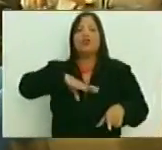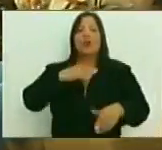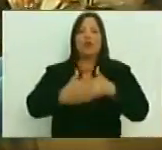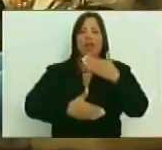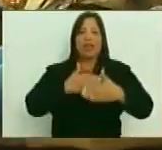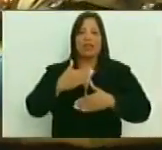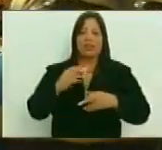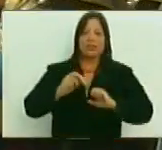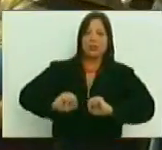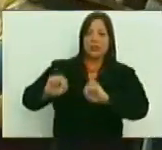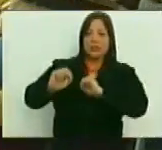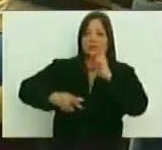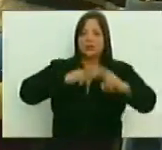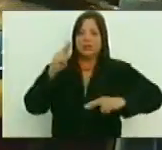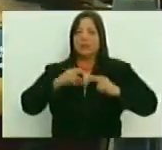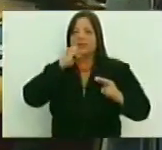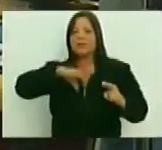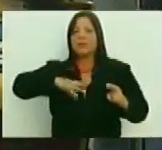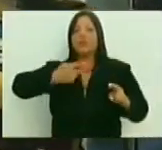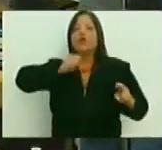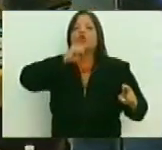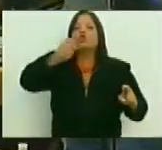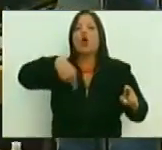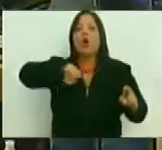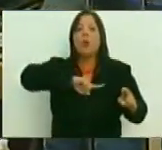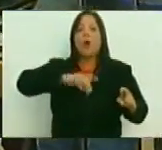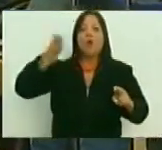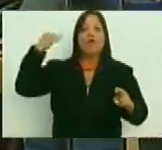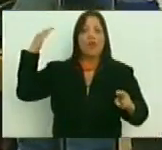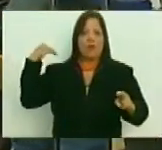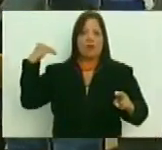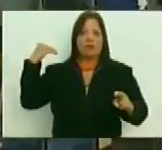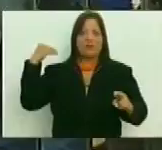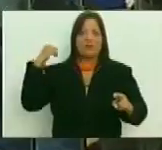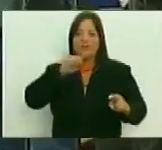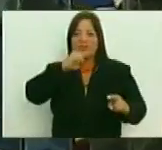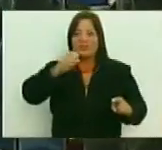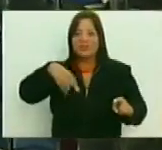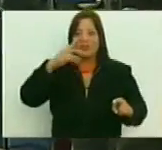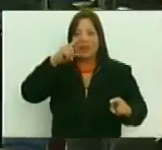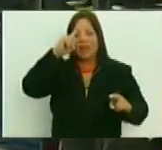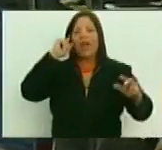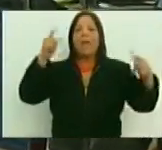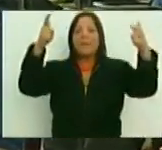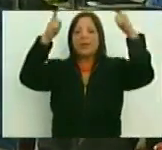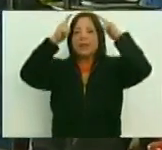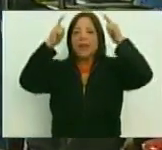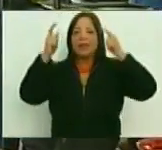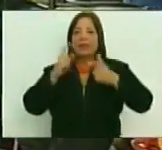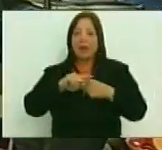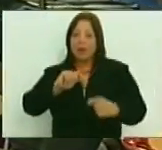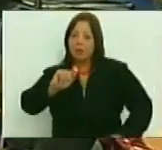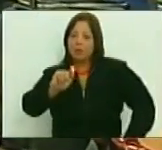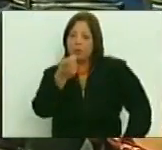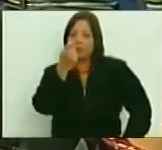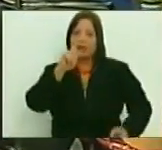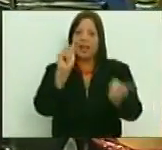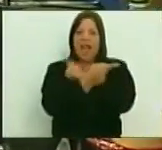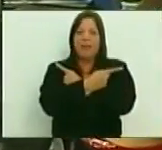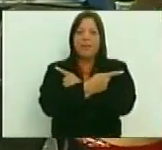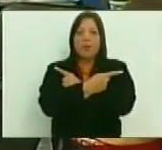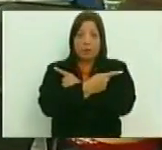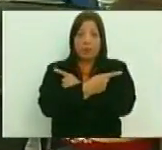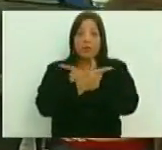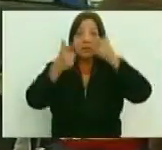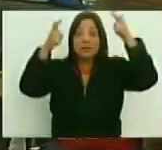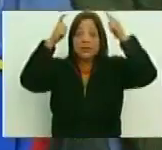insurgente. Somos porque fuimos. Allí el comandante da la vuelta de tuerca.